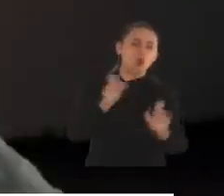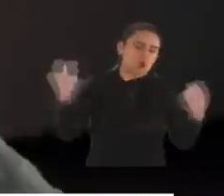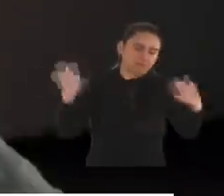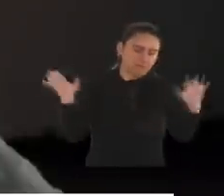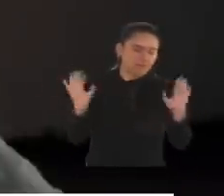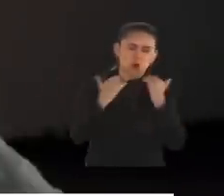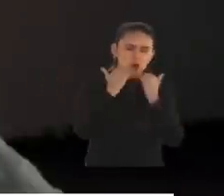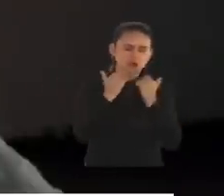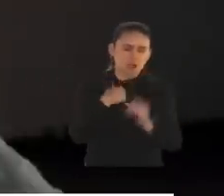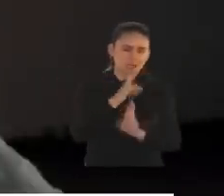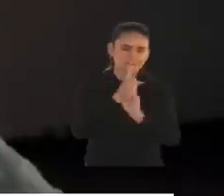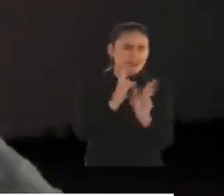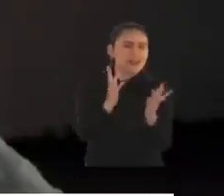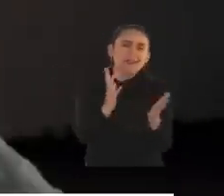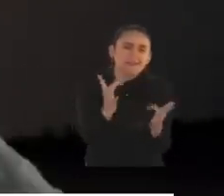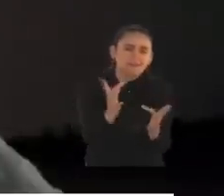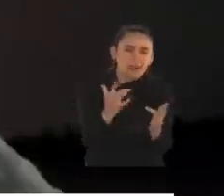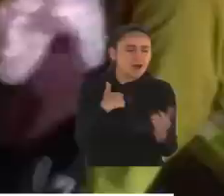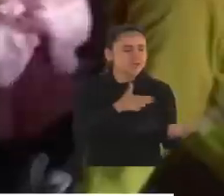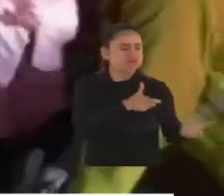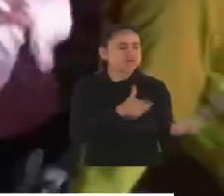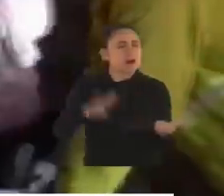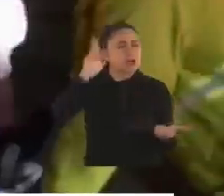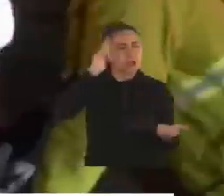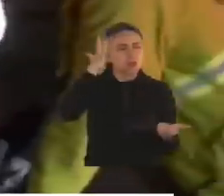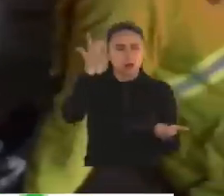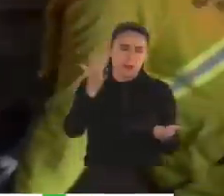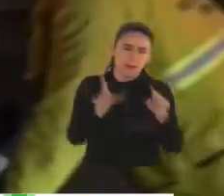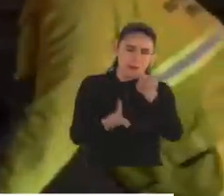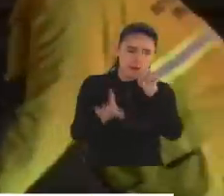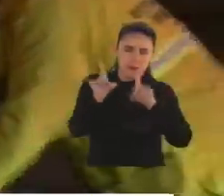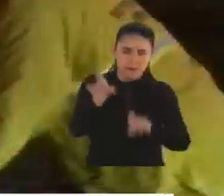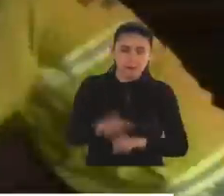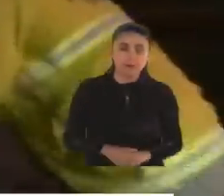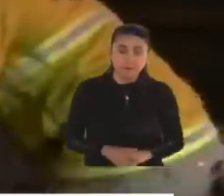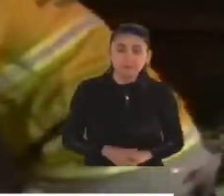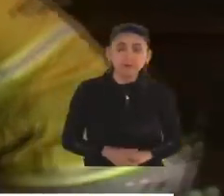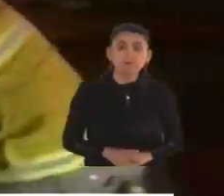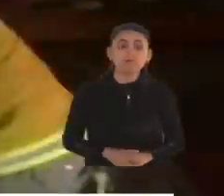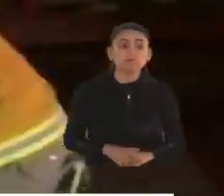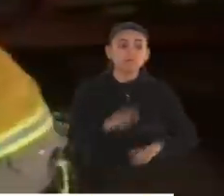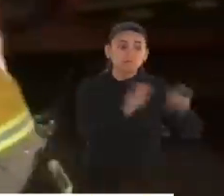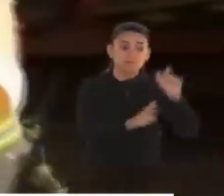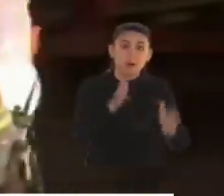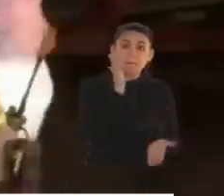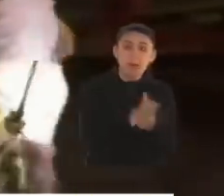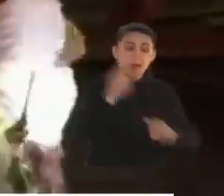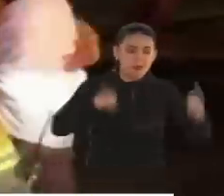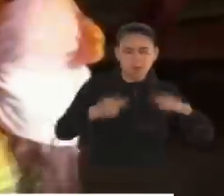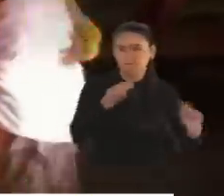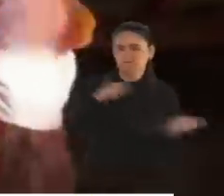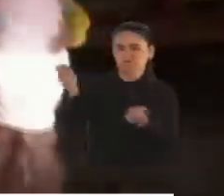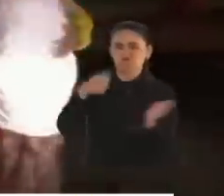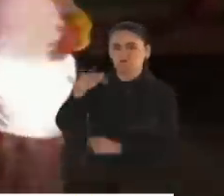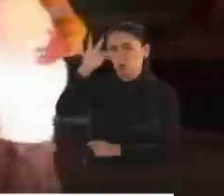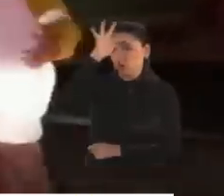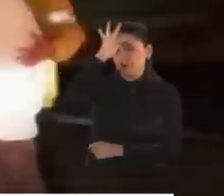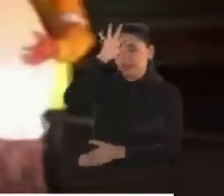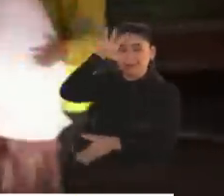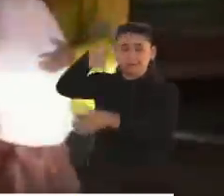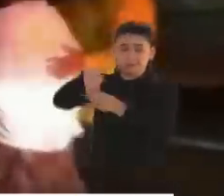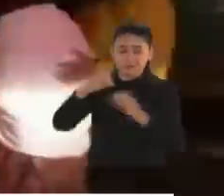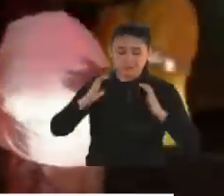este incidente fue un crimen de odio o no. Los heridos fueron trasladados a hospitales cercanos. Varios de ellos permanecen